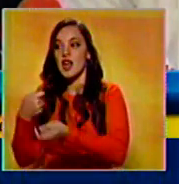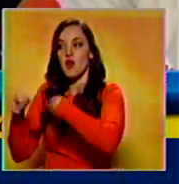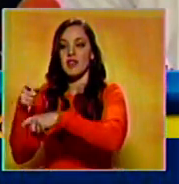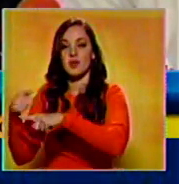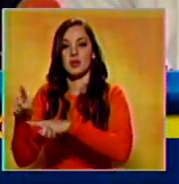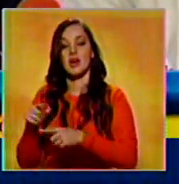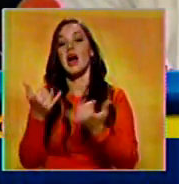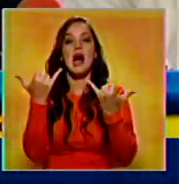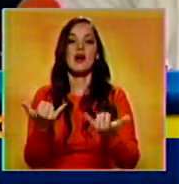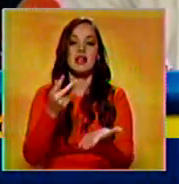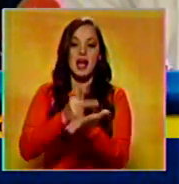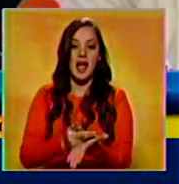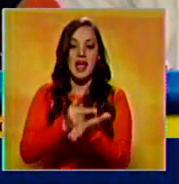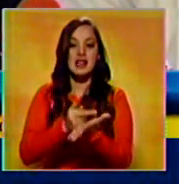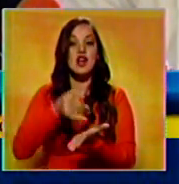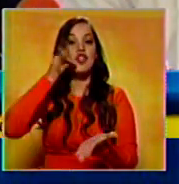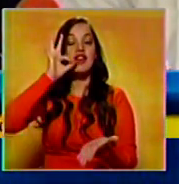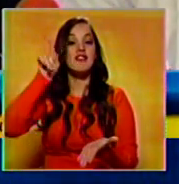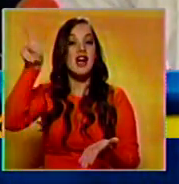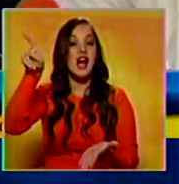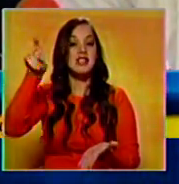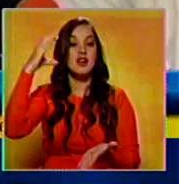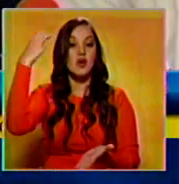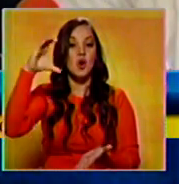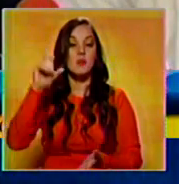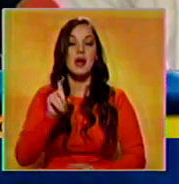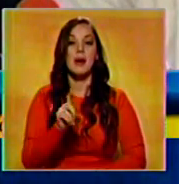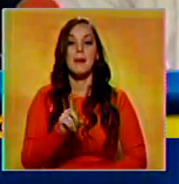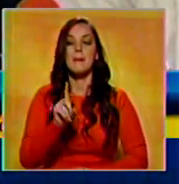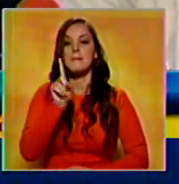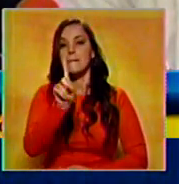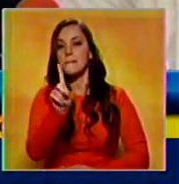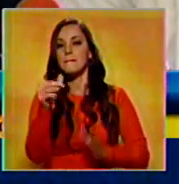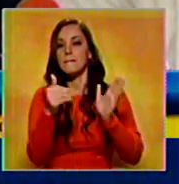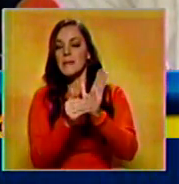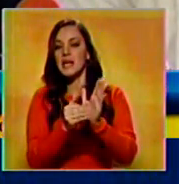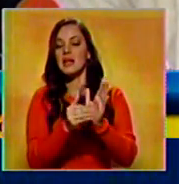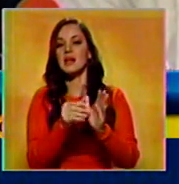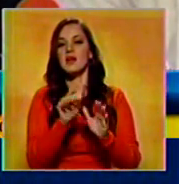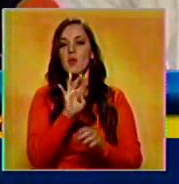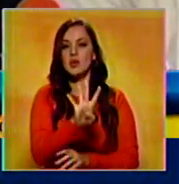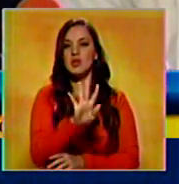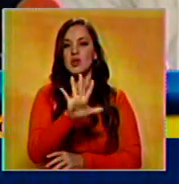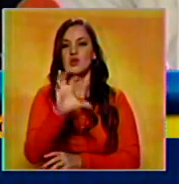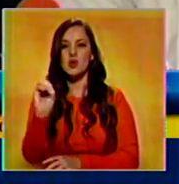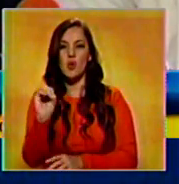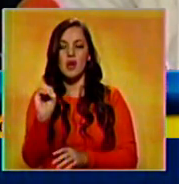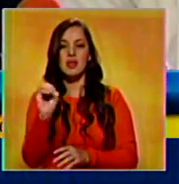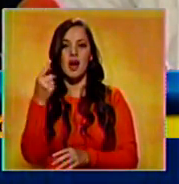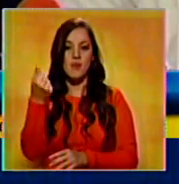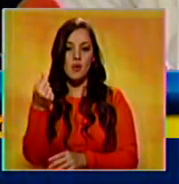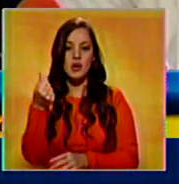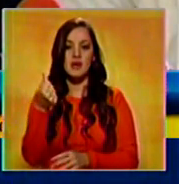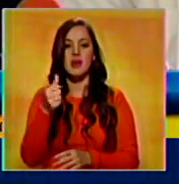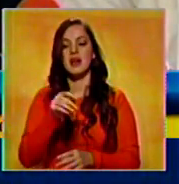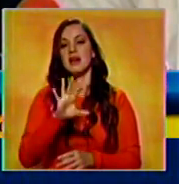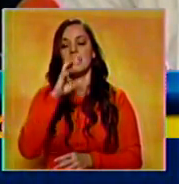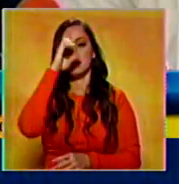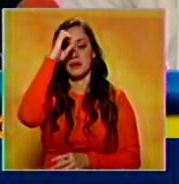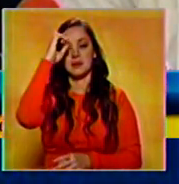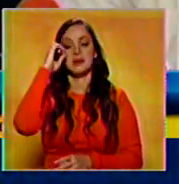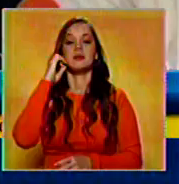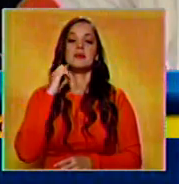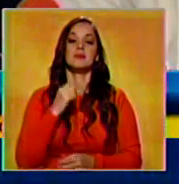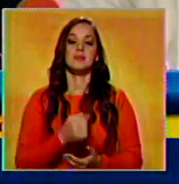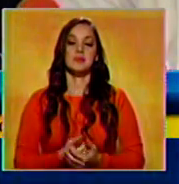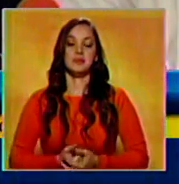en Cúcuta, cuesta 1.350, 1.400 bolívares con el peso, como ustedes saben, de 9 y medio a 10. ¿Cómo